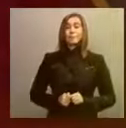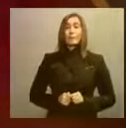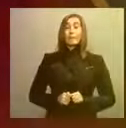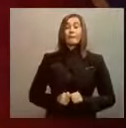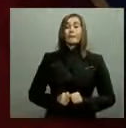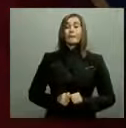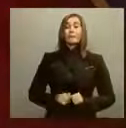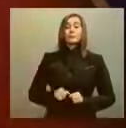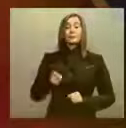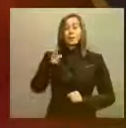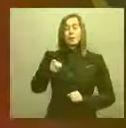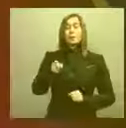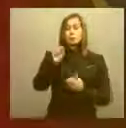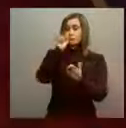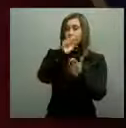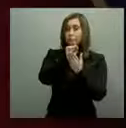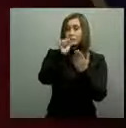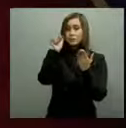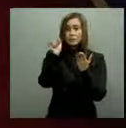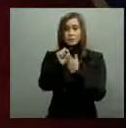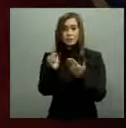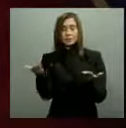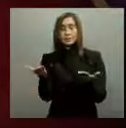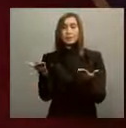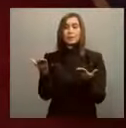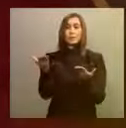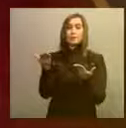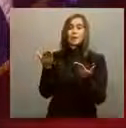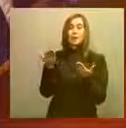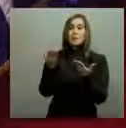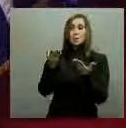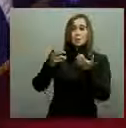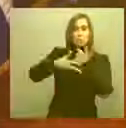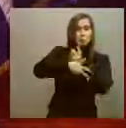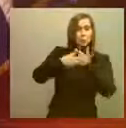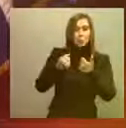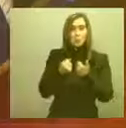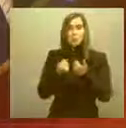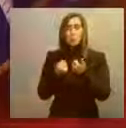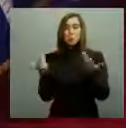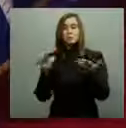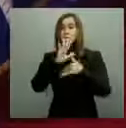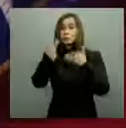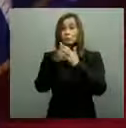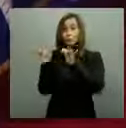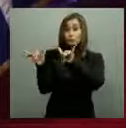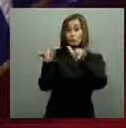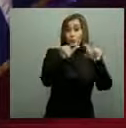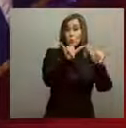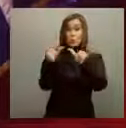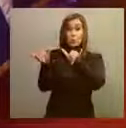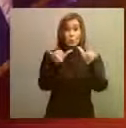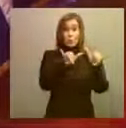camino hacia un sistema de consecuencias ante el delito igual para todos es